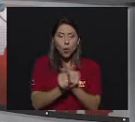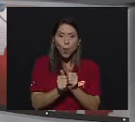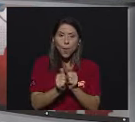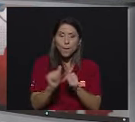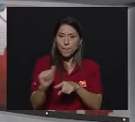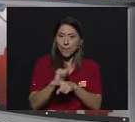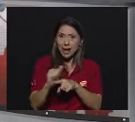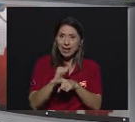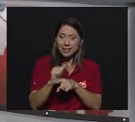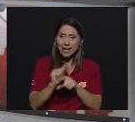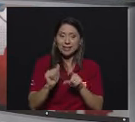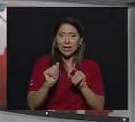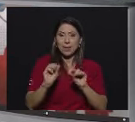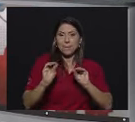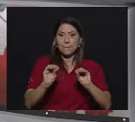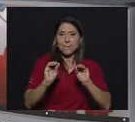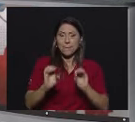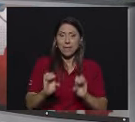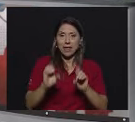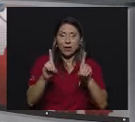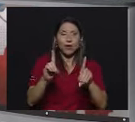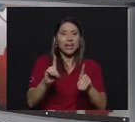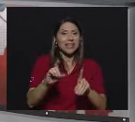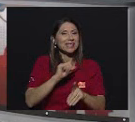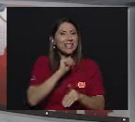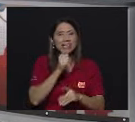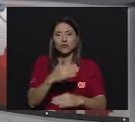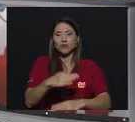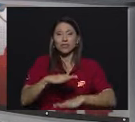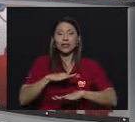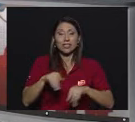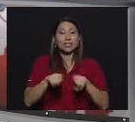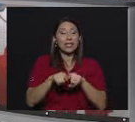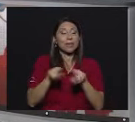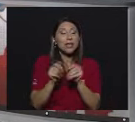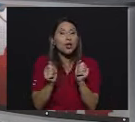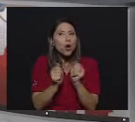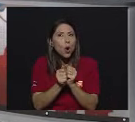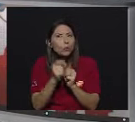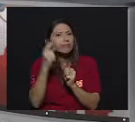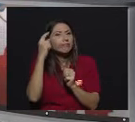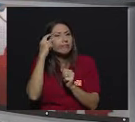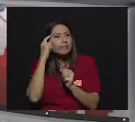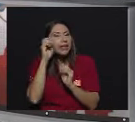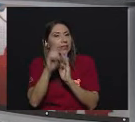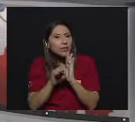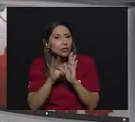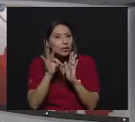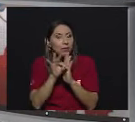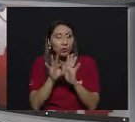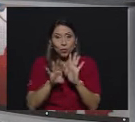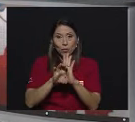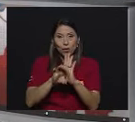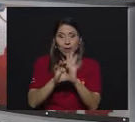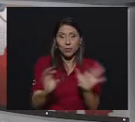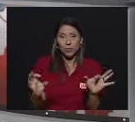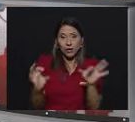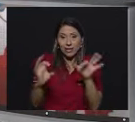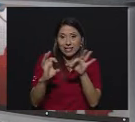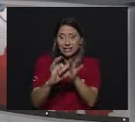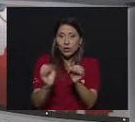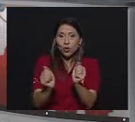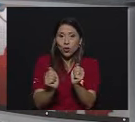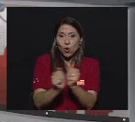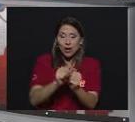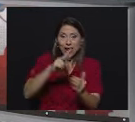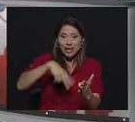prácticas pedagógicas muy suficientes y con una serie de preconcepciones, por ejemplo, en relación con el tema de la lectura,